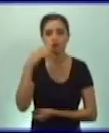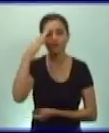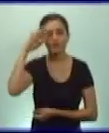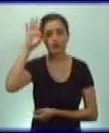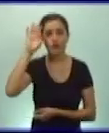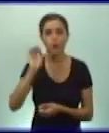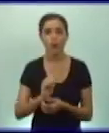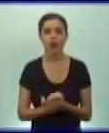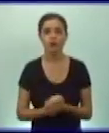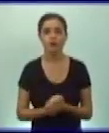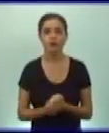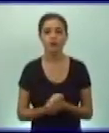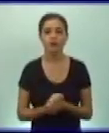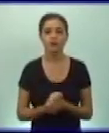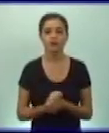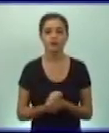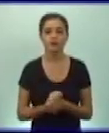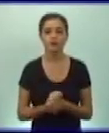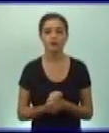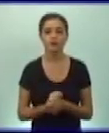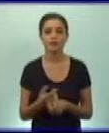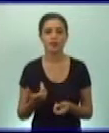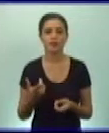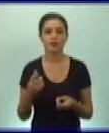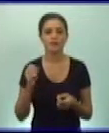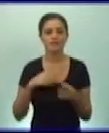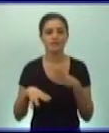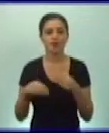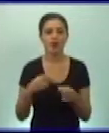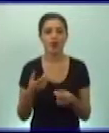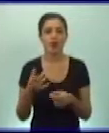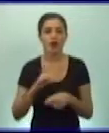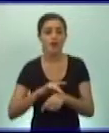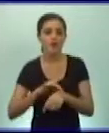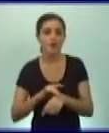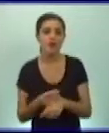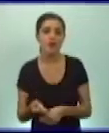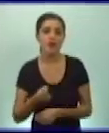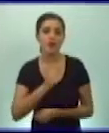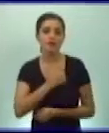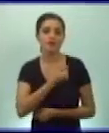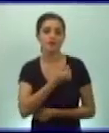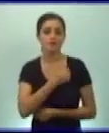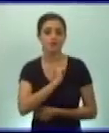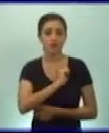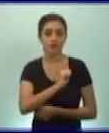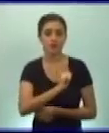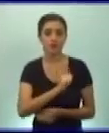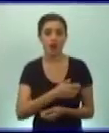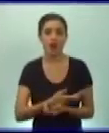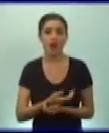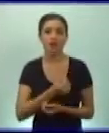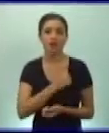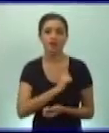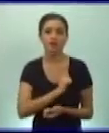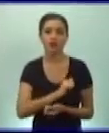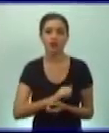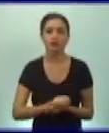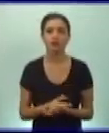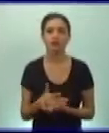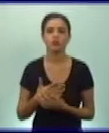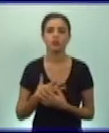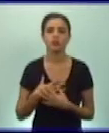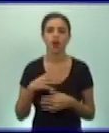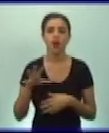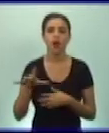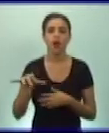comenzando a aparecer enfermedades crónicas. Por ejemplo, en la actualidad, la mayor cantidad de muertes en Cuba es provocada por enfermedades del corazón,